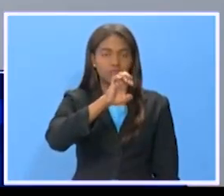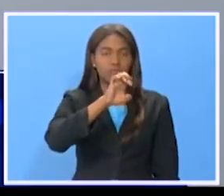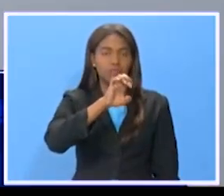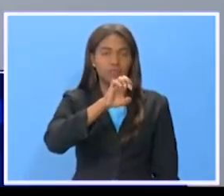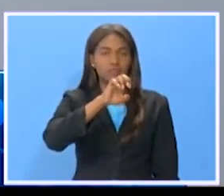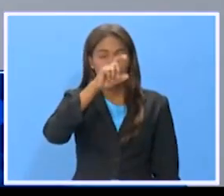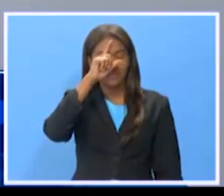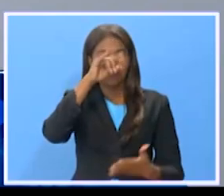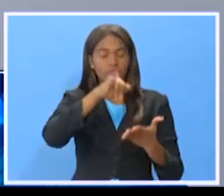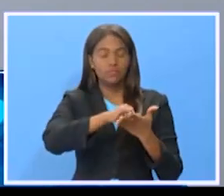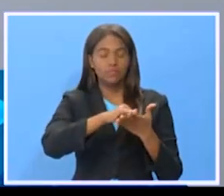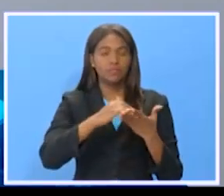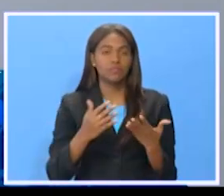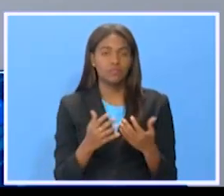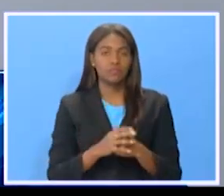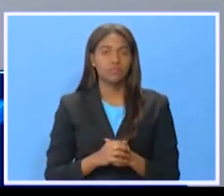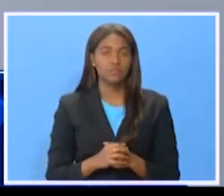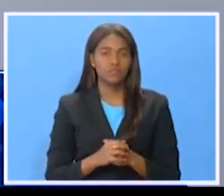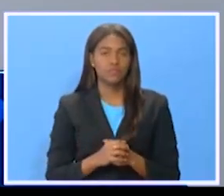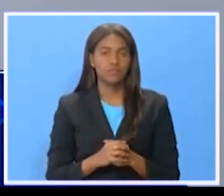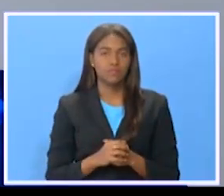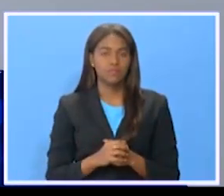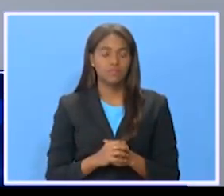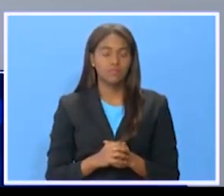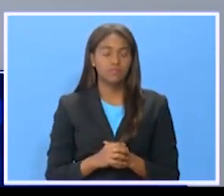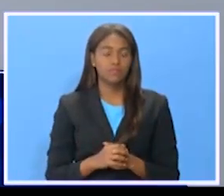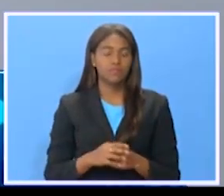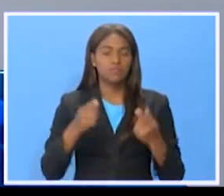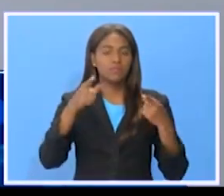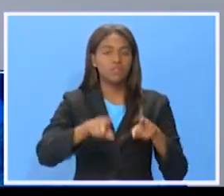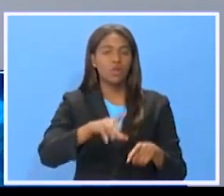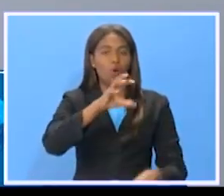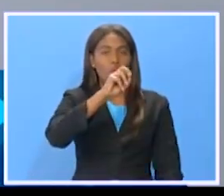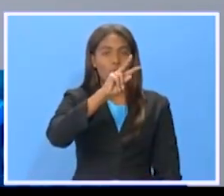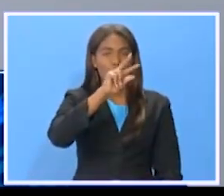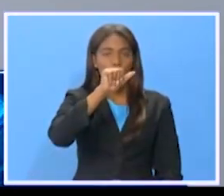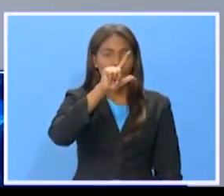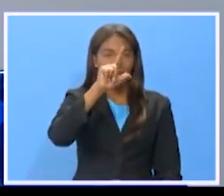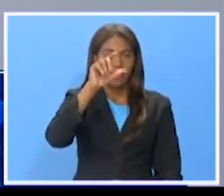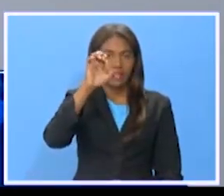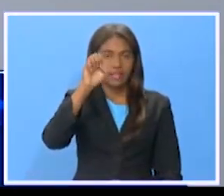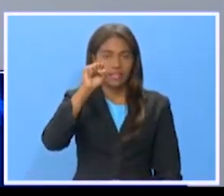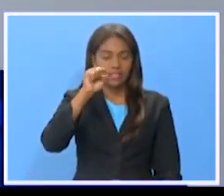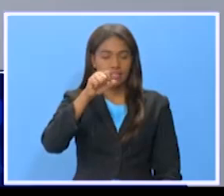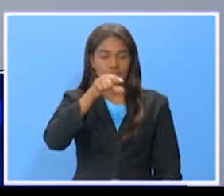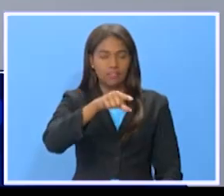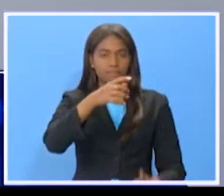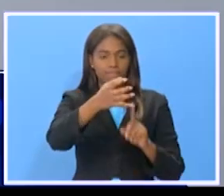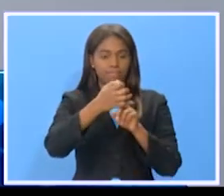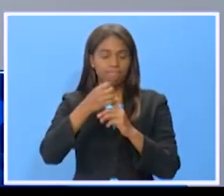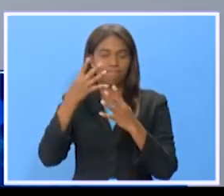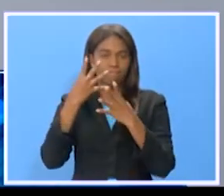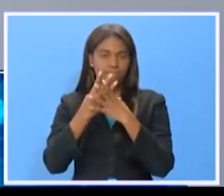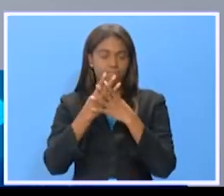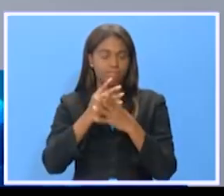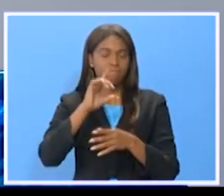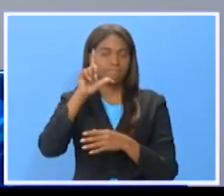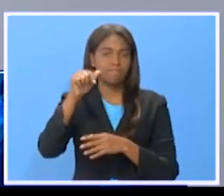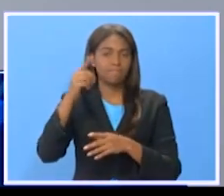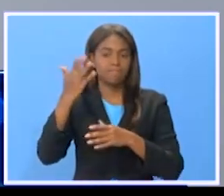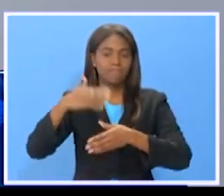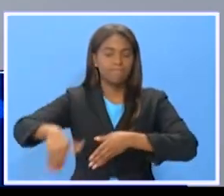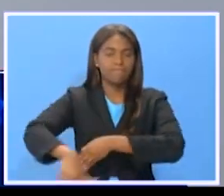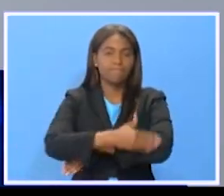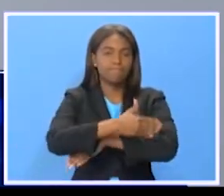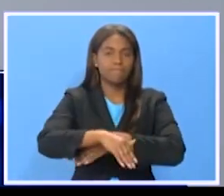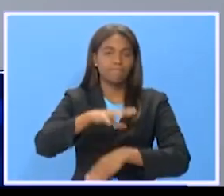por heridas de bala a Angel Ovalles, al que apodaban el alemán. Este arresto se produjo en la calle Doctor